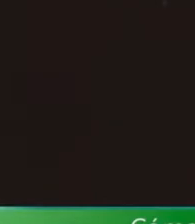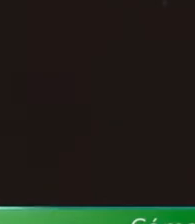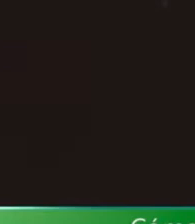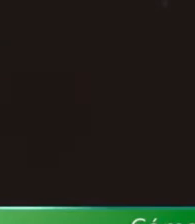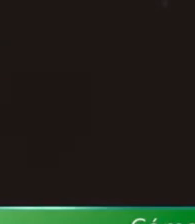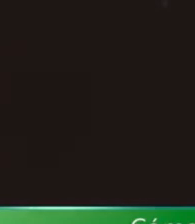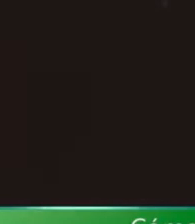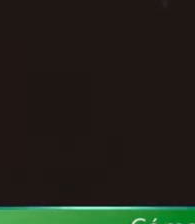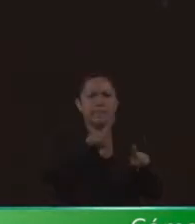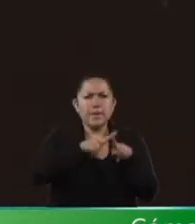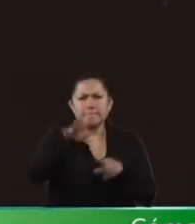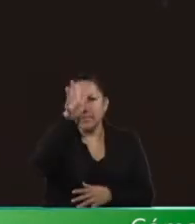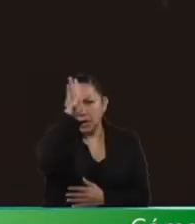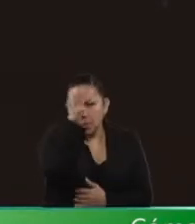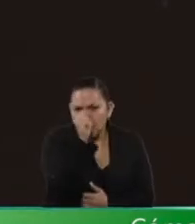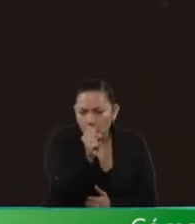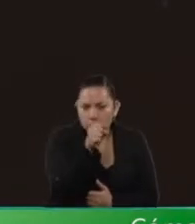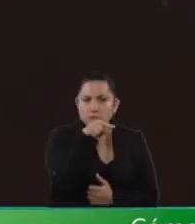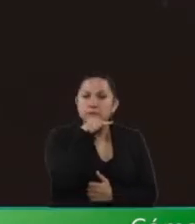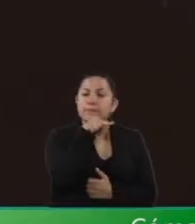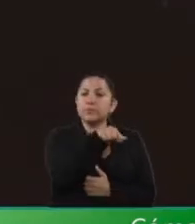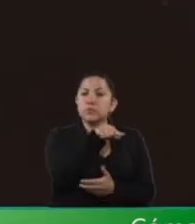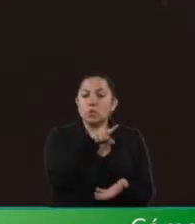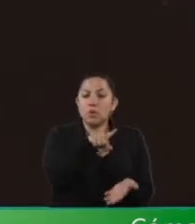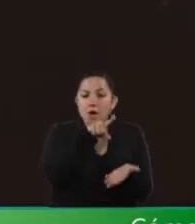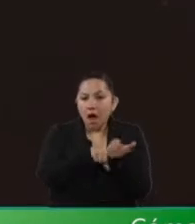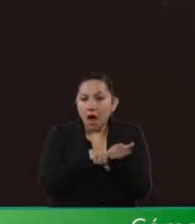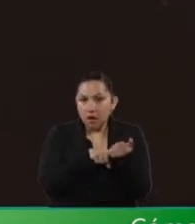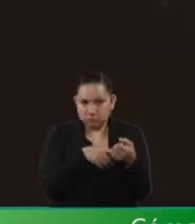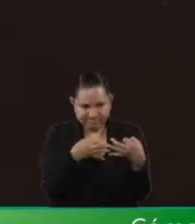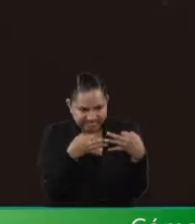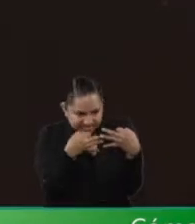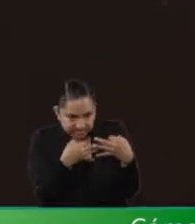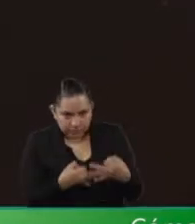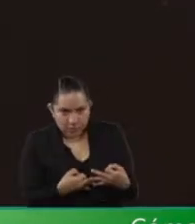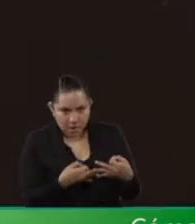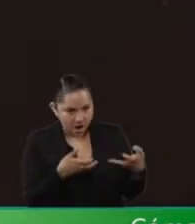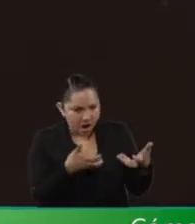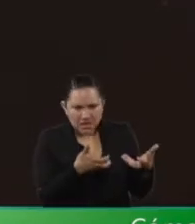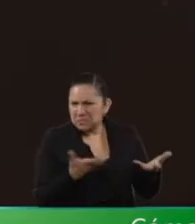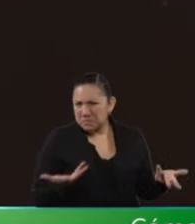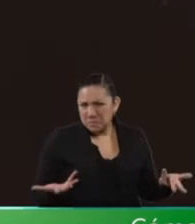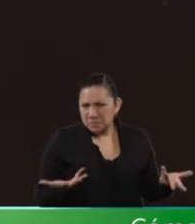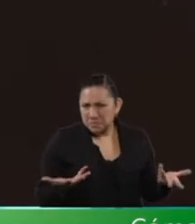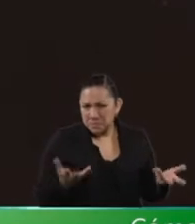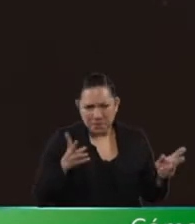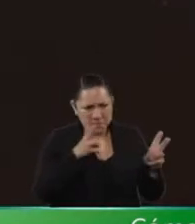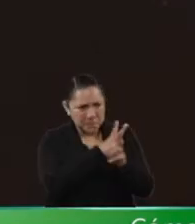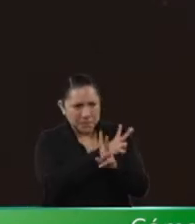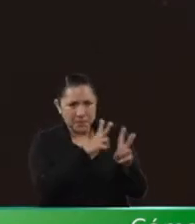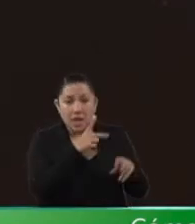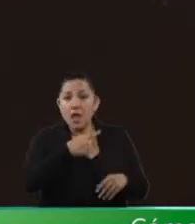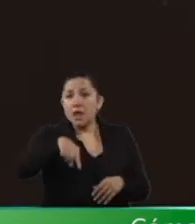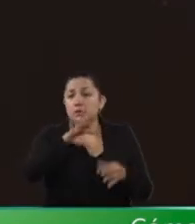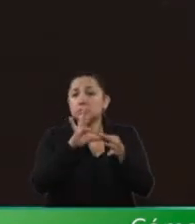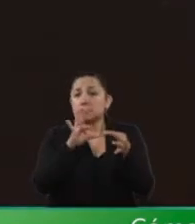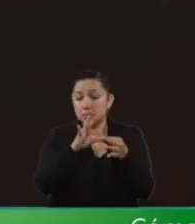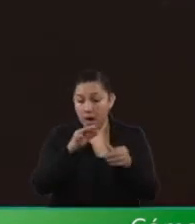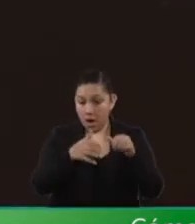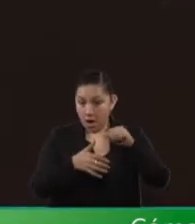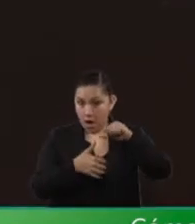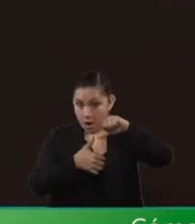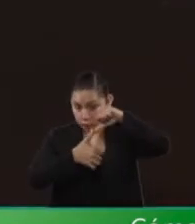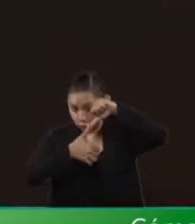Se dice que nuestro país ha desarrollado un liderazgo mirando hacia el sur. Y